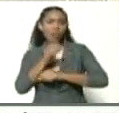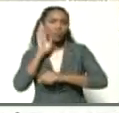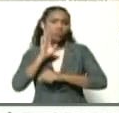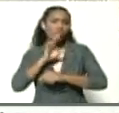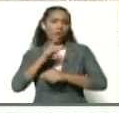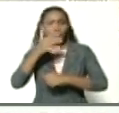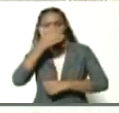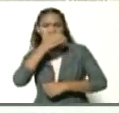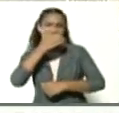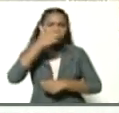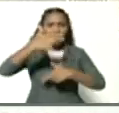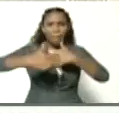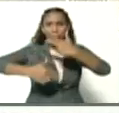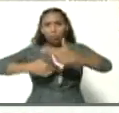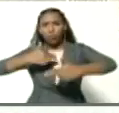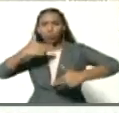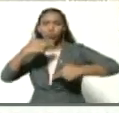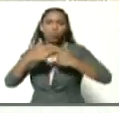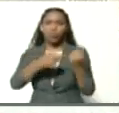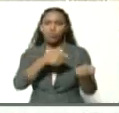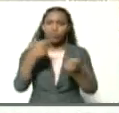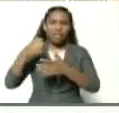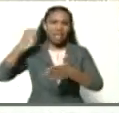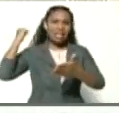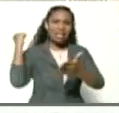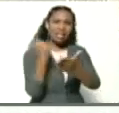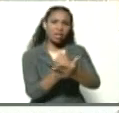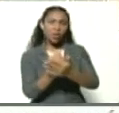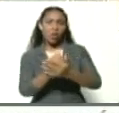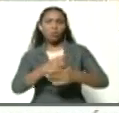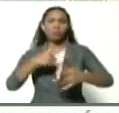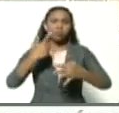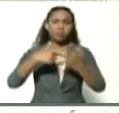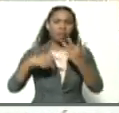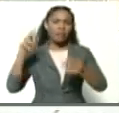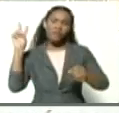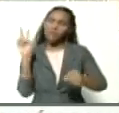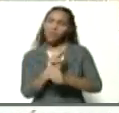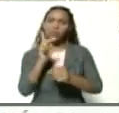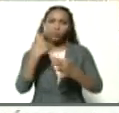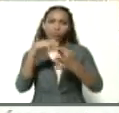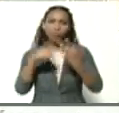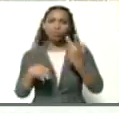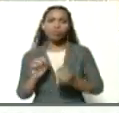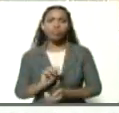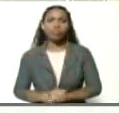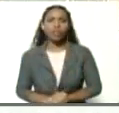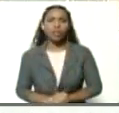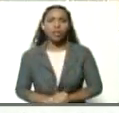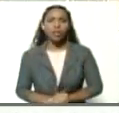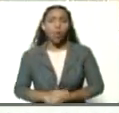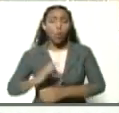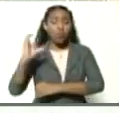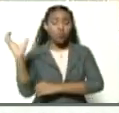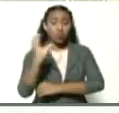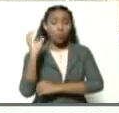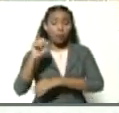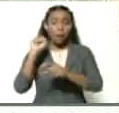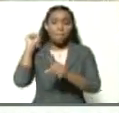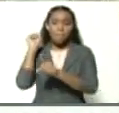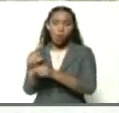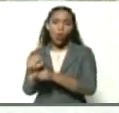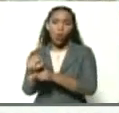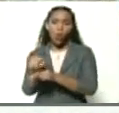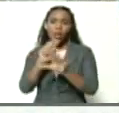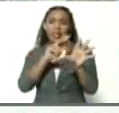terroristas, narcotraficantes, asesinos, delincuentes, violentos. Colombia abandonó hace más de